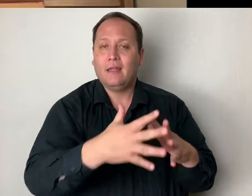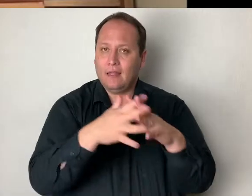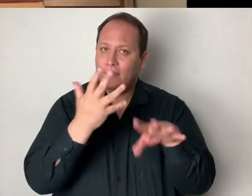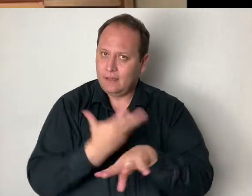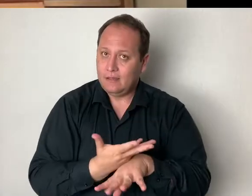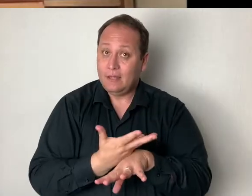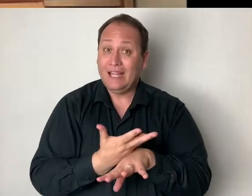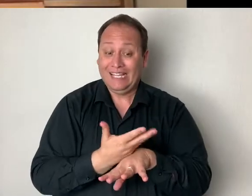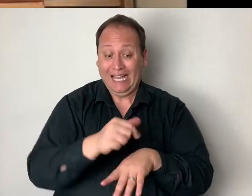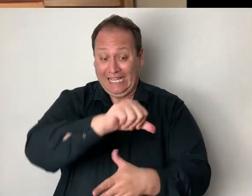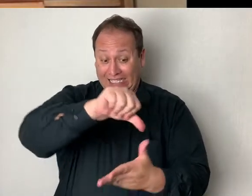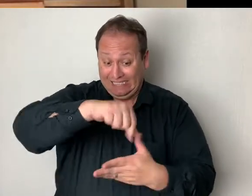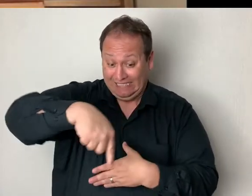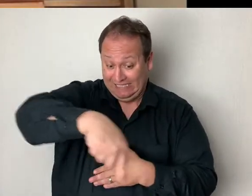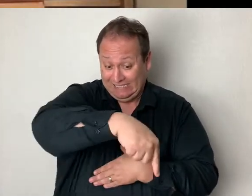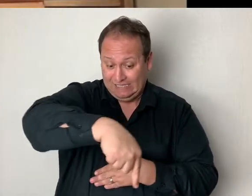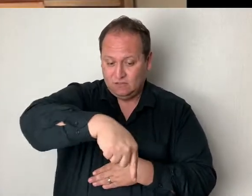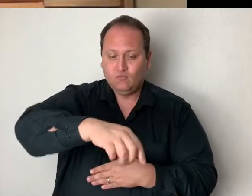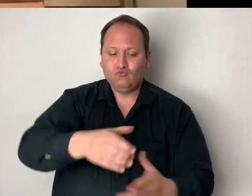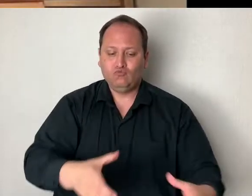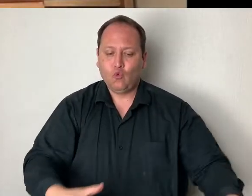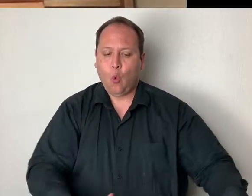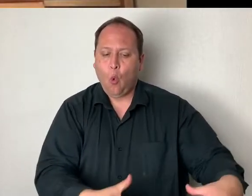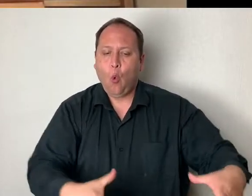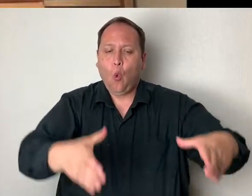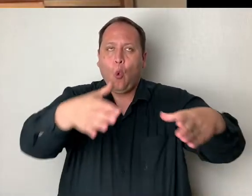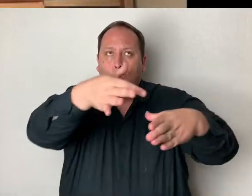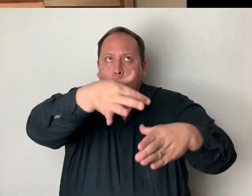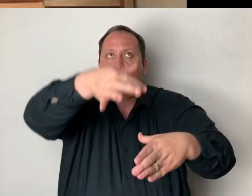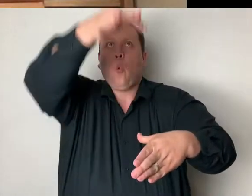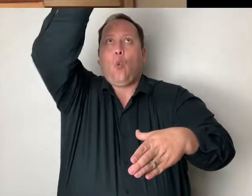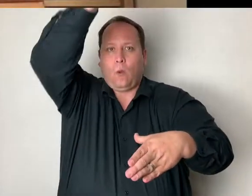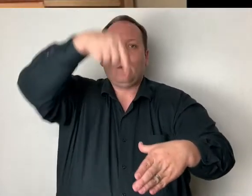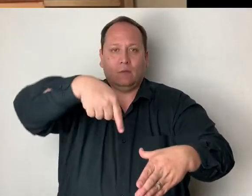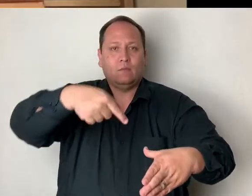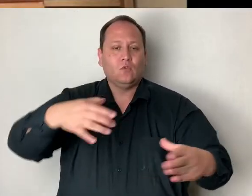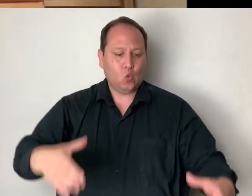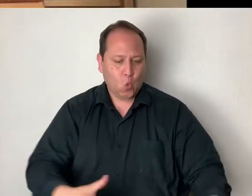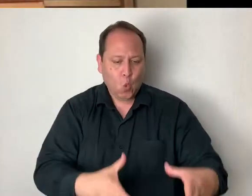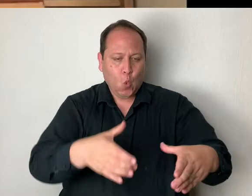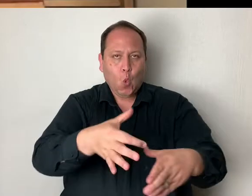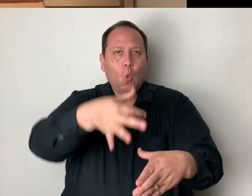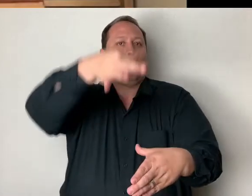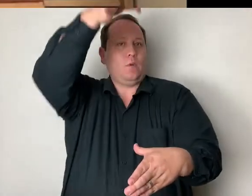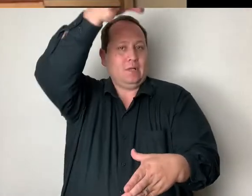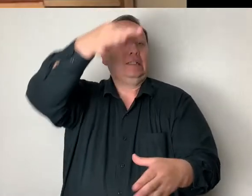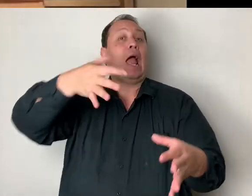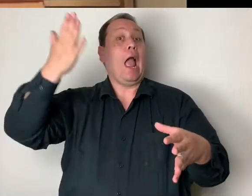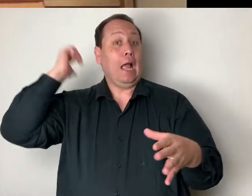encuentra un monumento, lo cual fue el monumento original